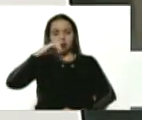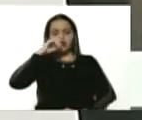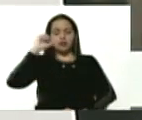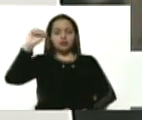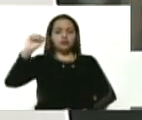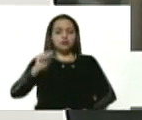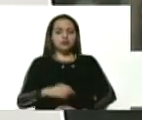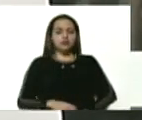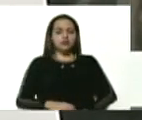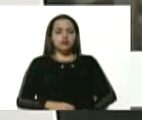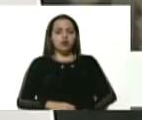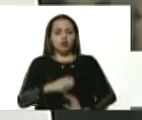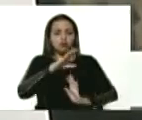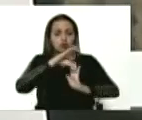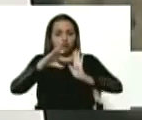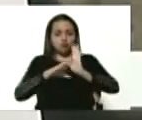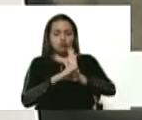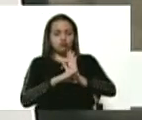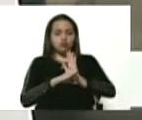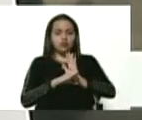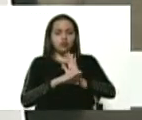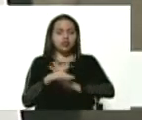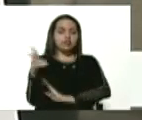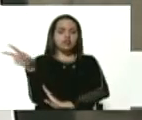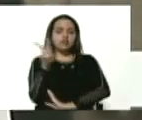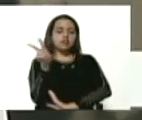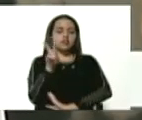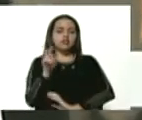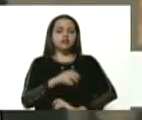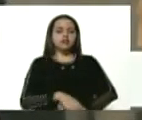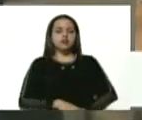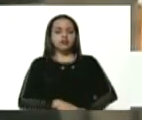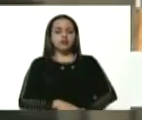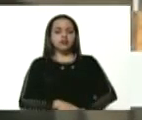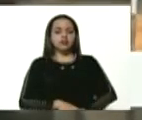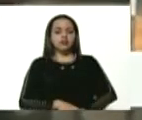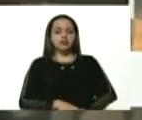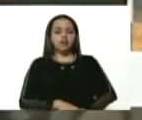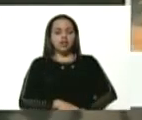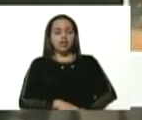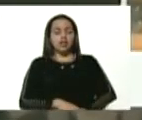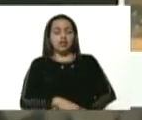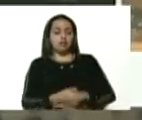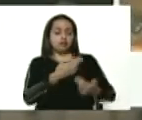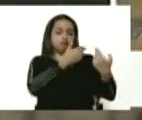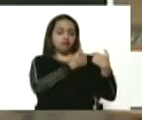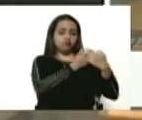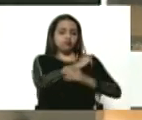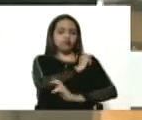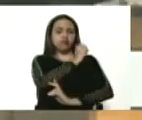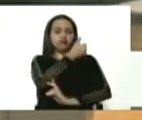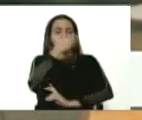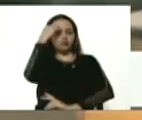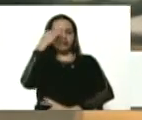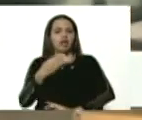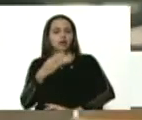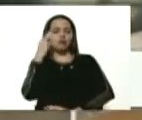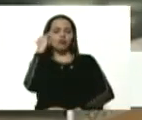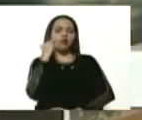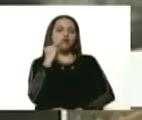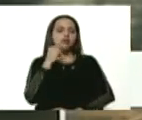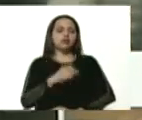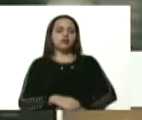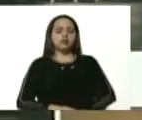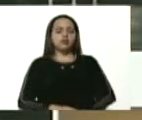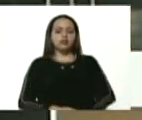presidente constitucional de la República Bolivariana de Venezuela, comandante en jefe de la Fuerza Armada Nacional Bolivariana,